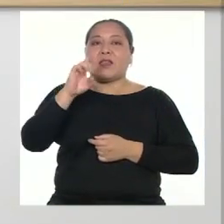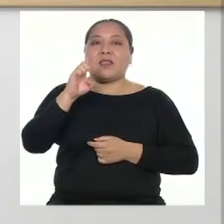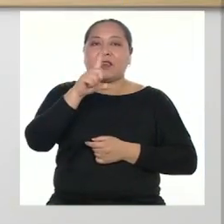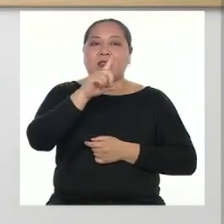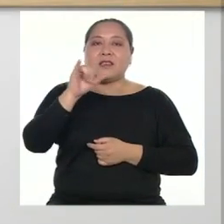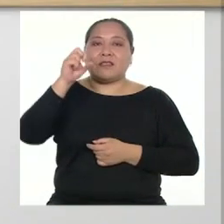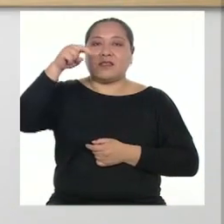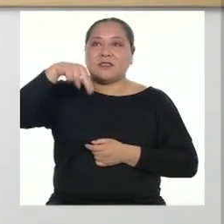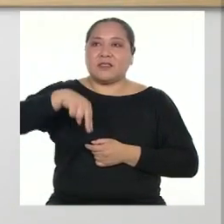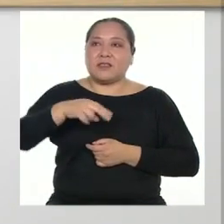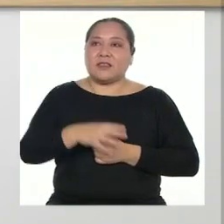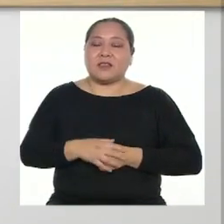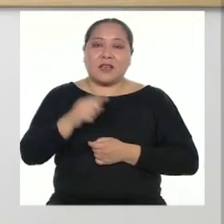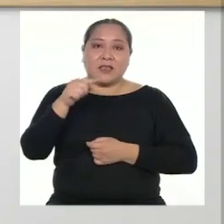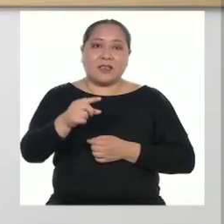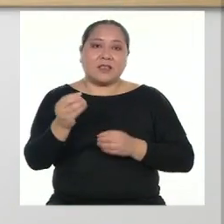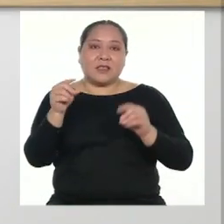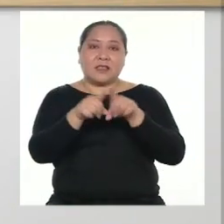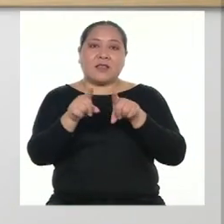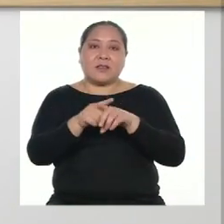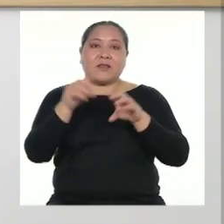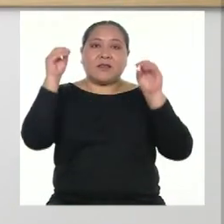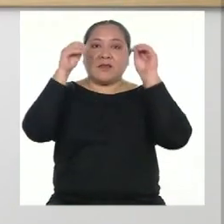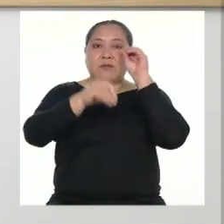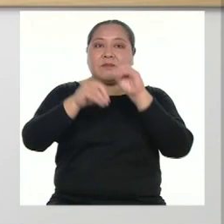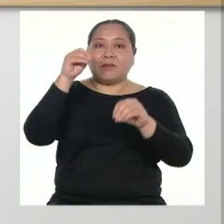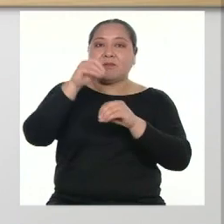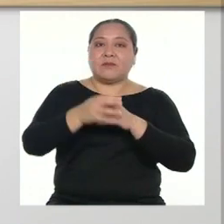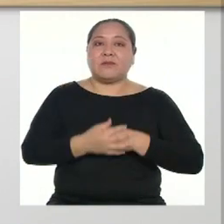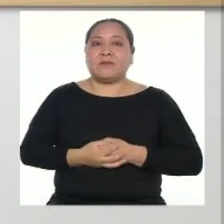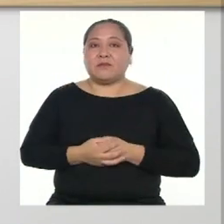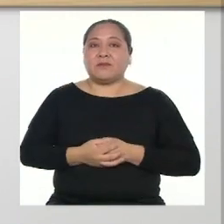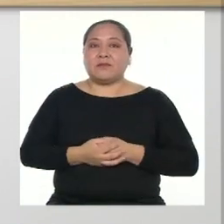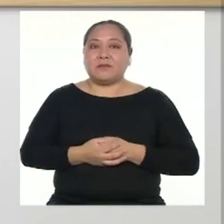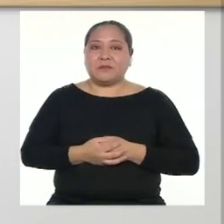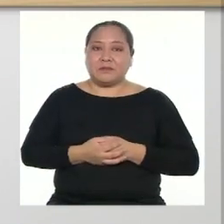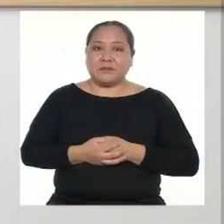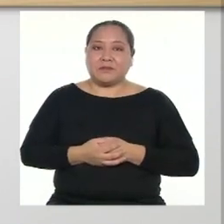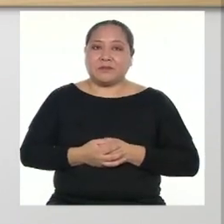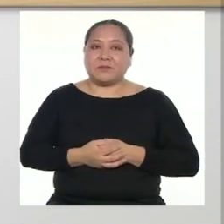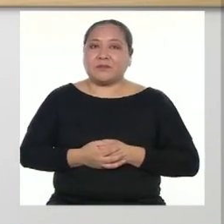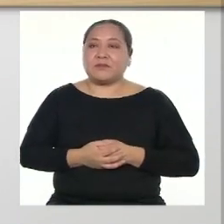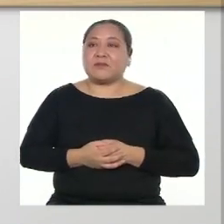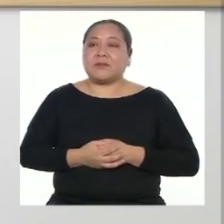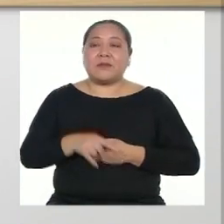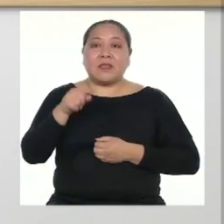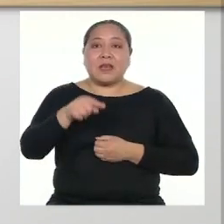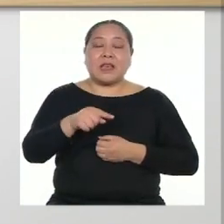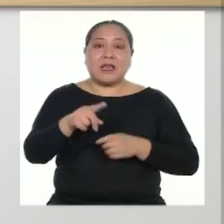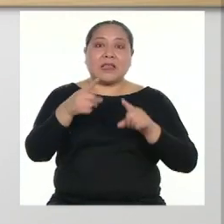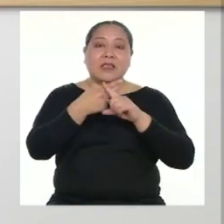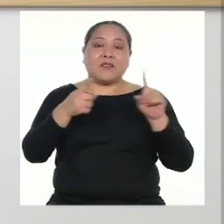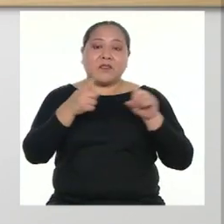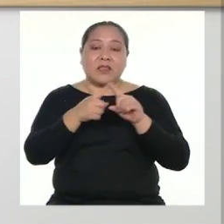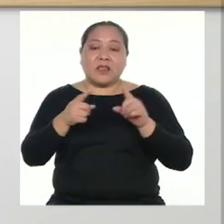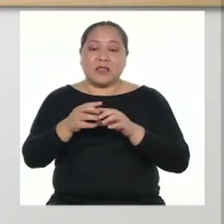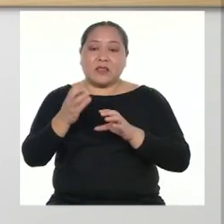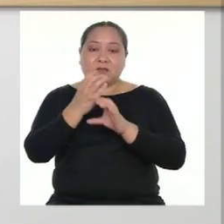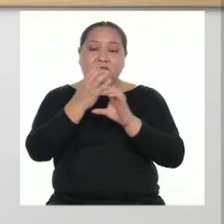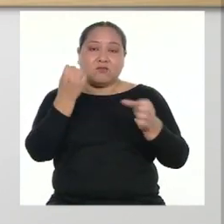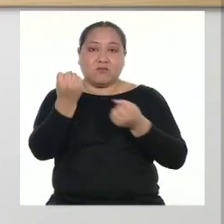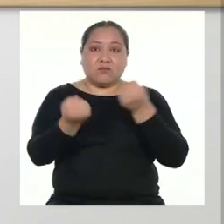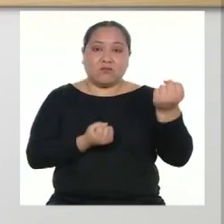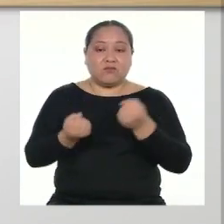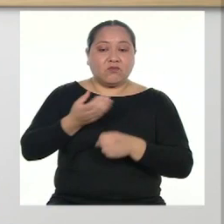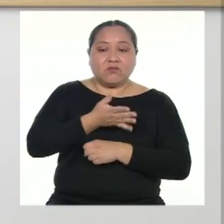Y en Bogotá han implementado el Transmilenio, que es un sistema de buses con vehículos de alta capacidad